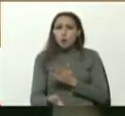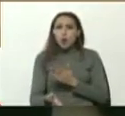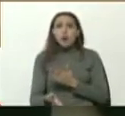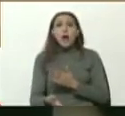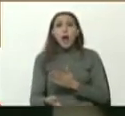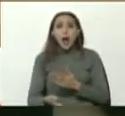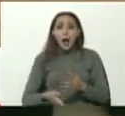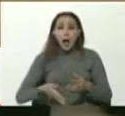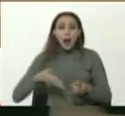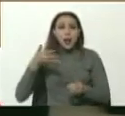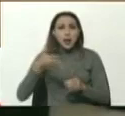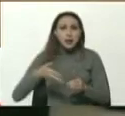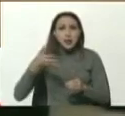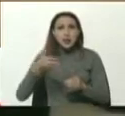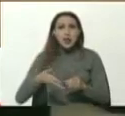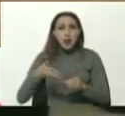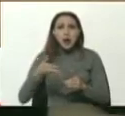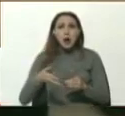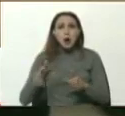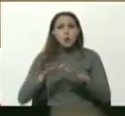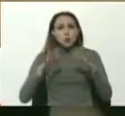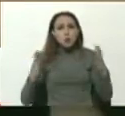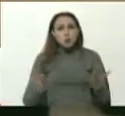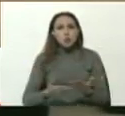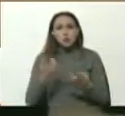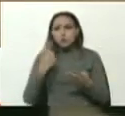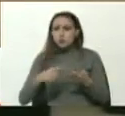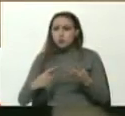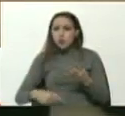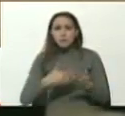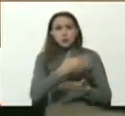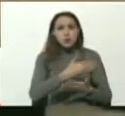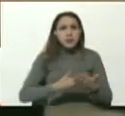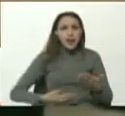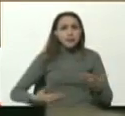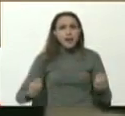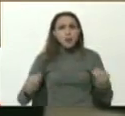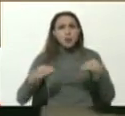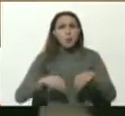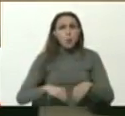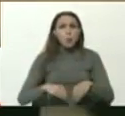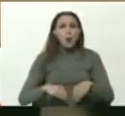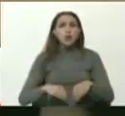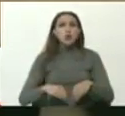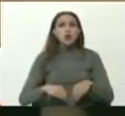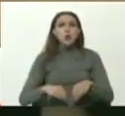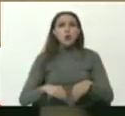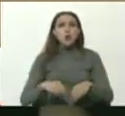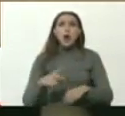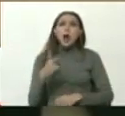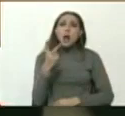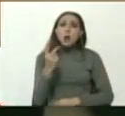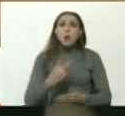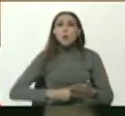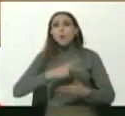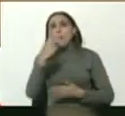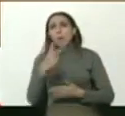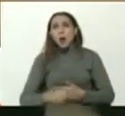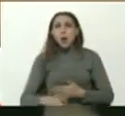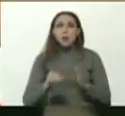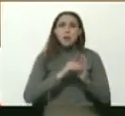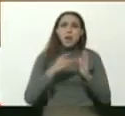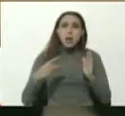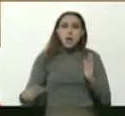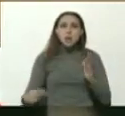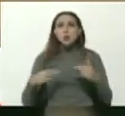examen periódico universal y los órganos de tratados, así como para el diseño del segundo Plan Nacional de Derechos Humanos de nuestro